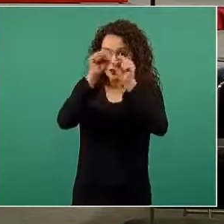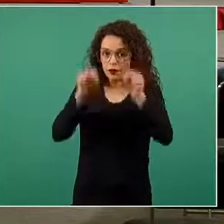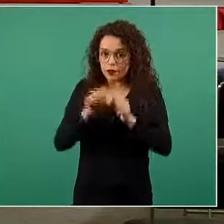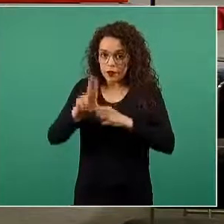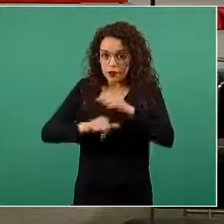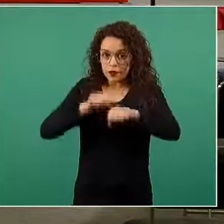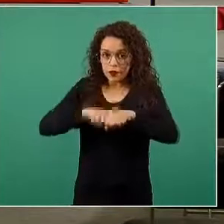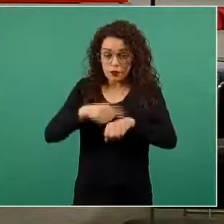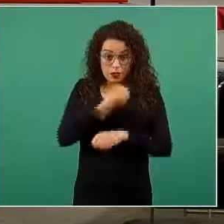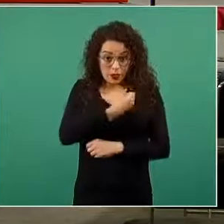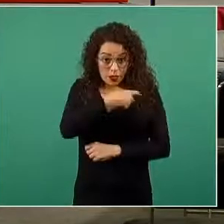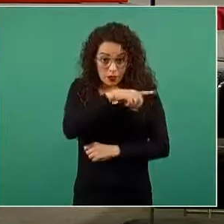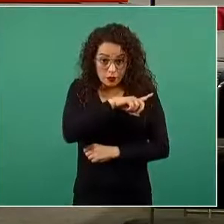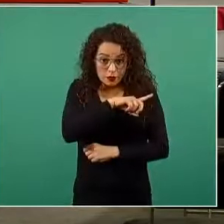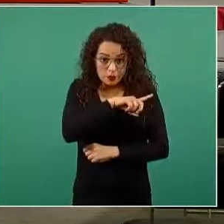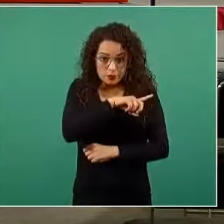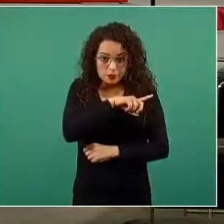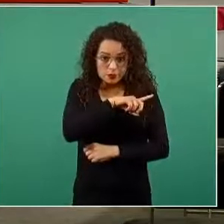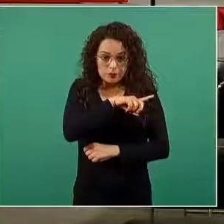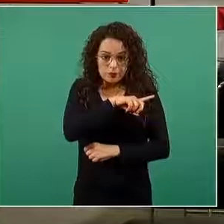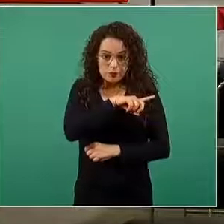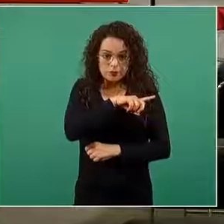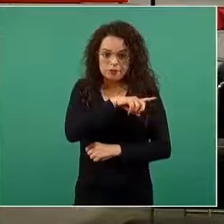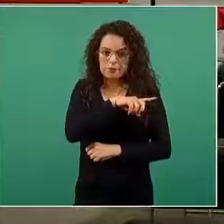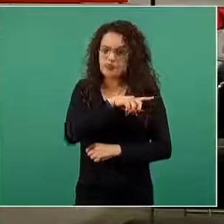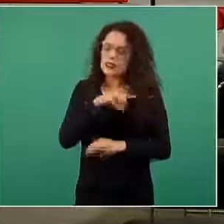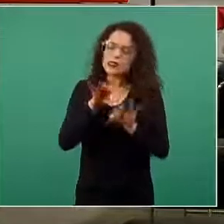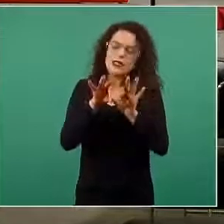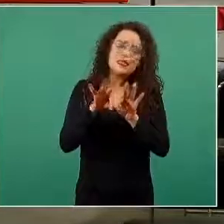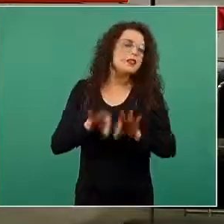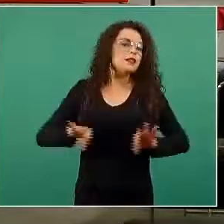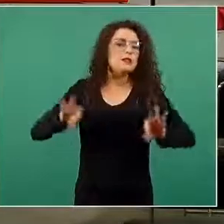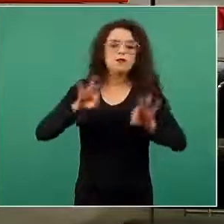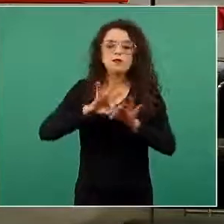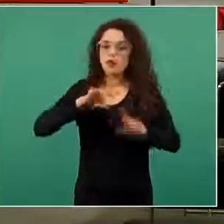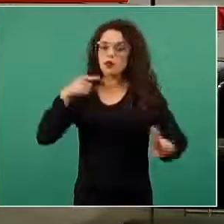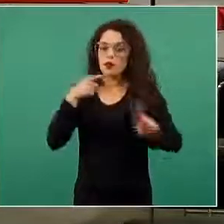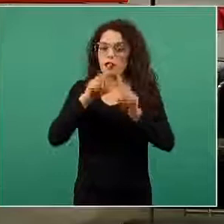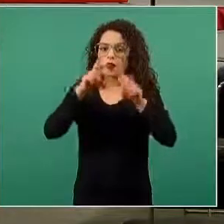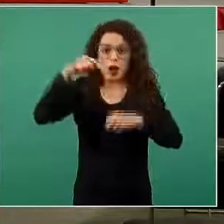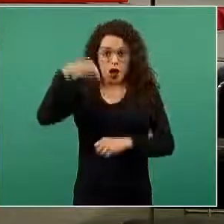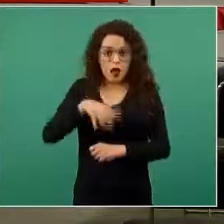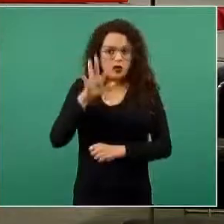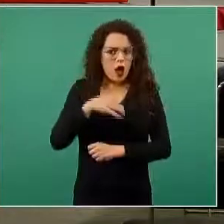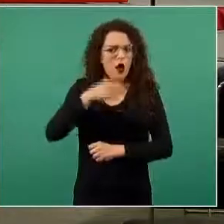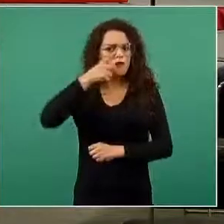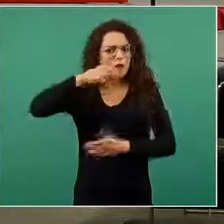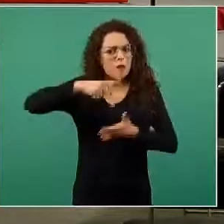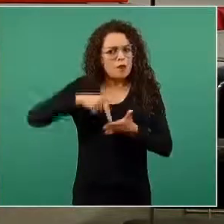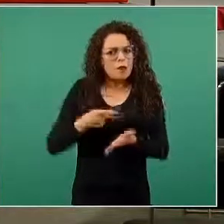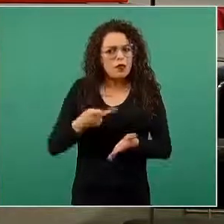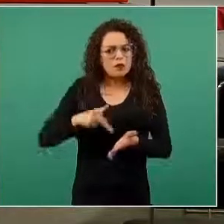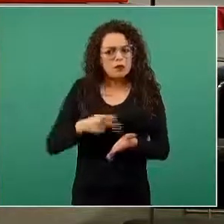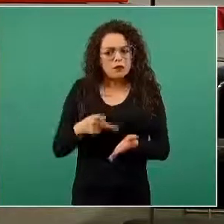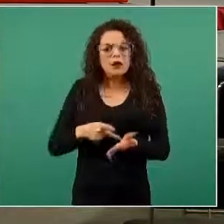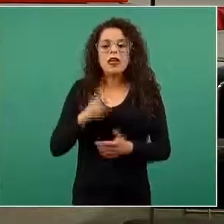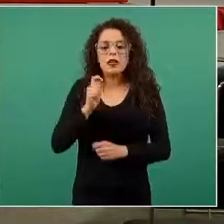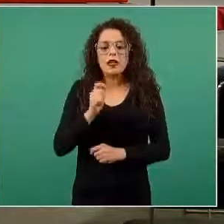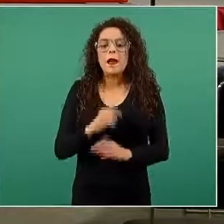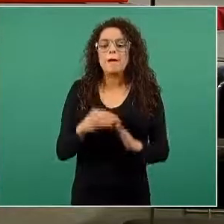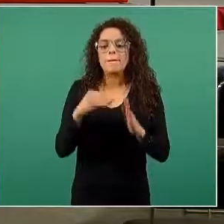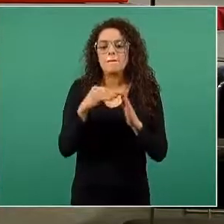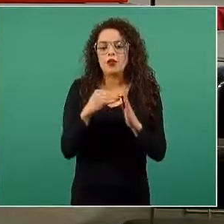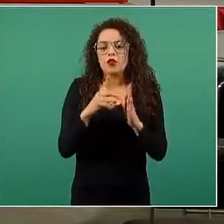Salud, uno de los temas cruciales que hemos mencionado aquí en varias ocasiones es el modelo de atención. El